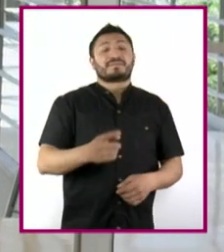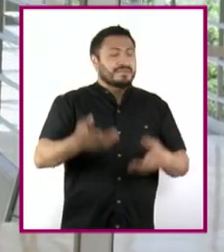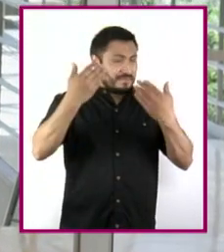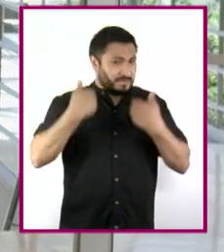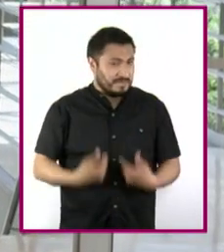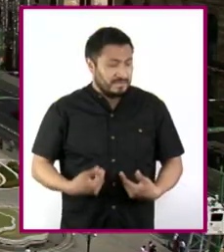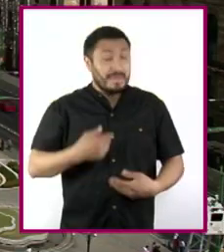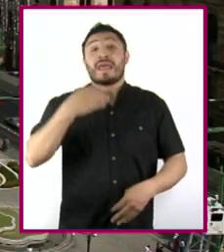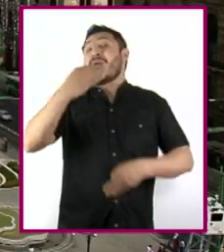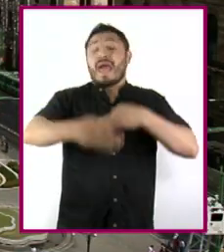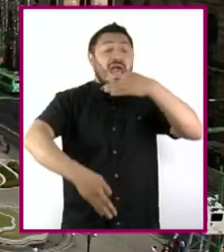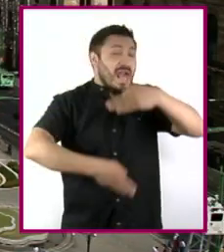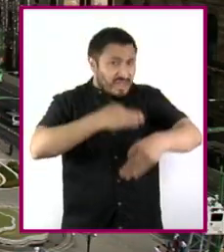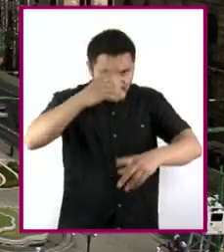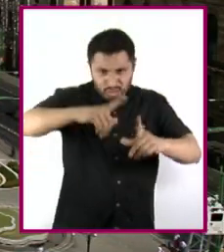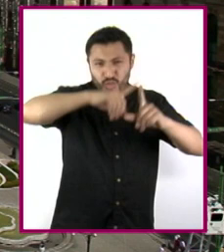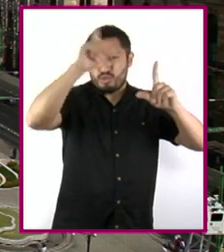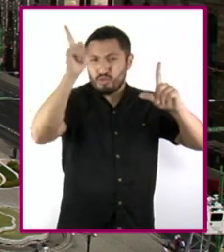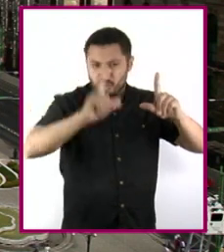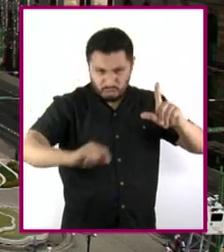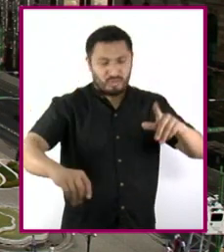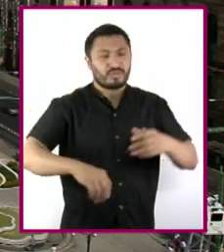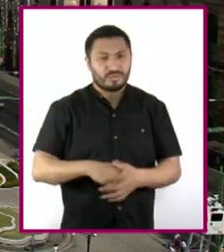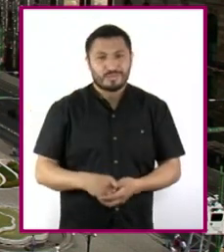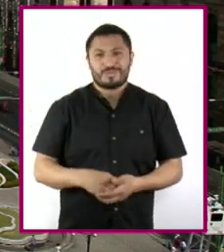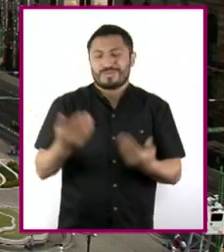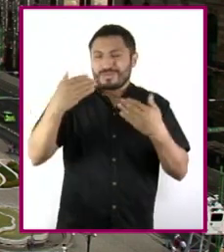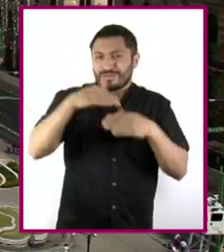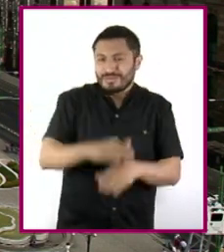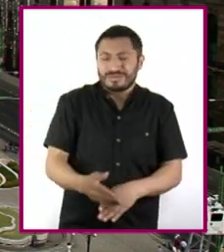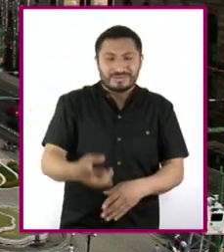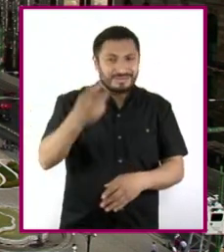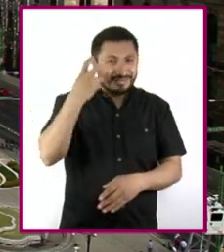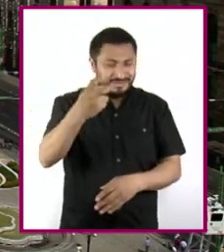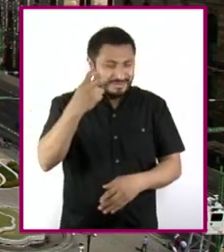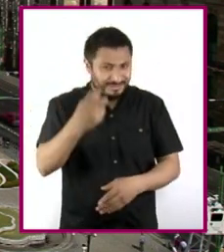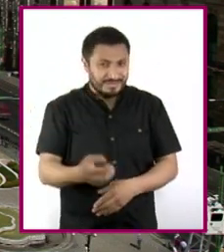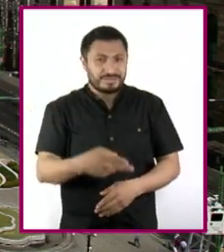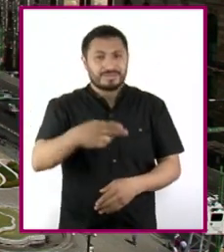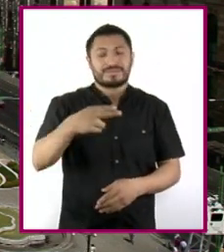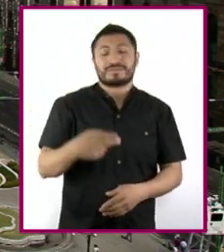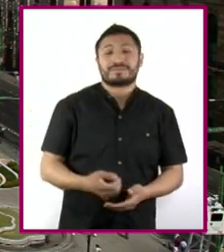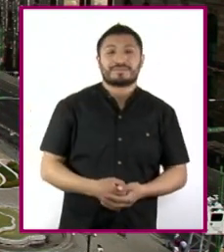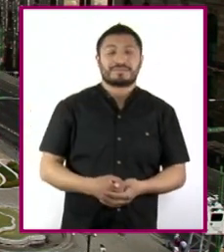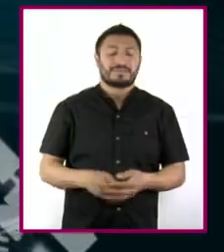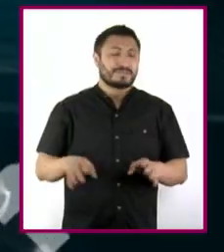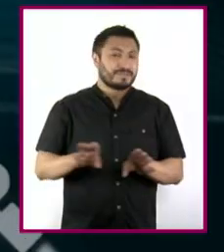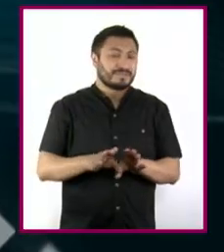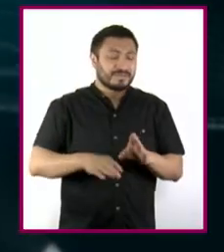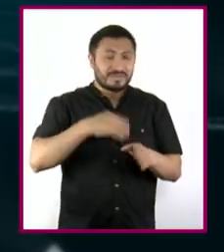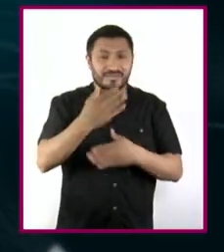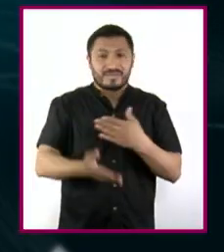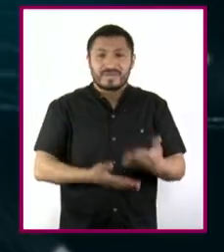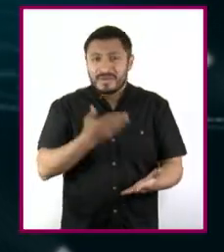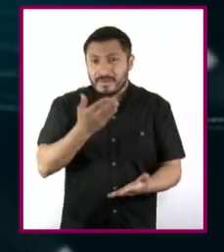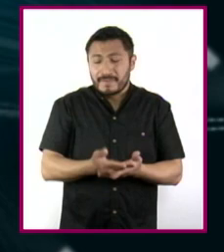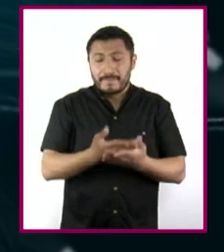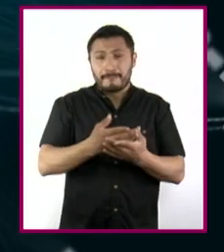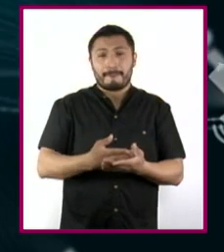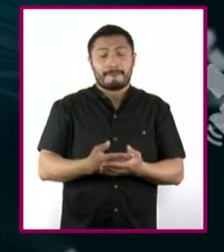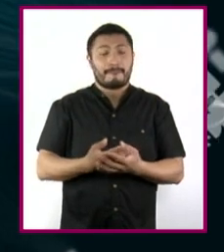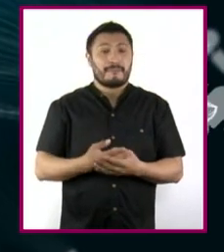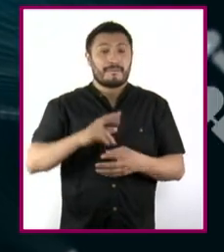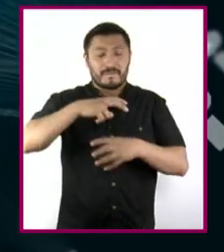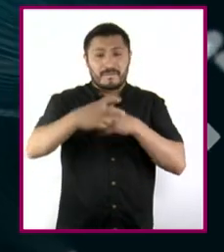persona, sino beneficiar a nuestra población en el amplio sentido de todas las aplicaciones que pueden brindar el área espacial en México